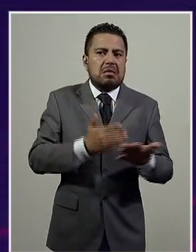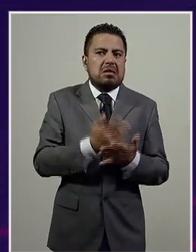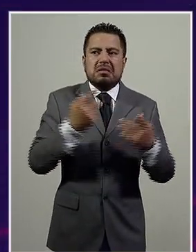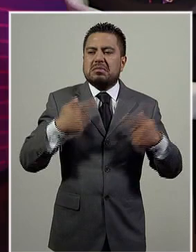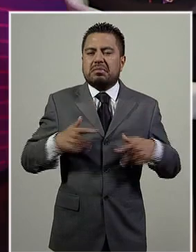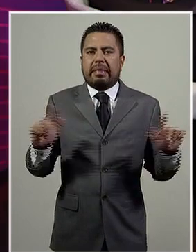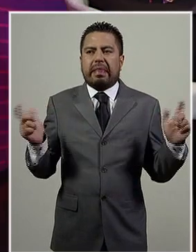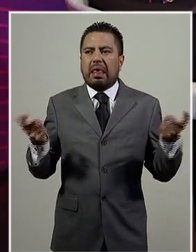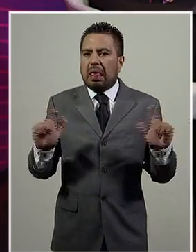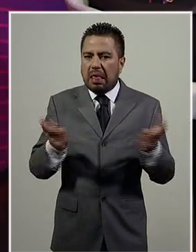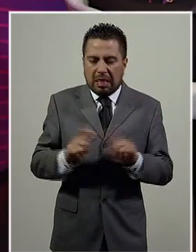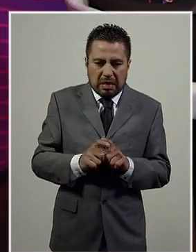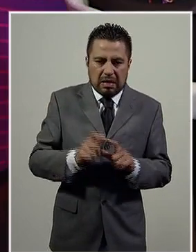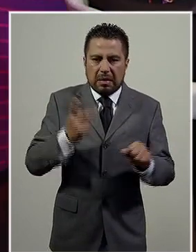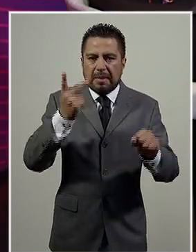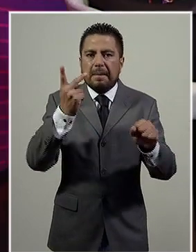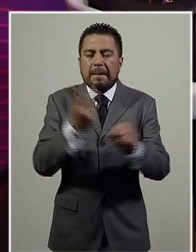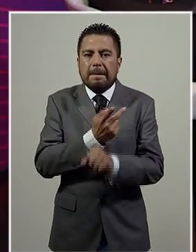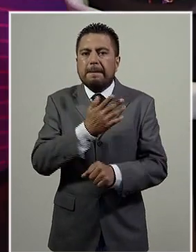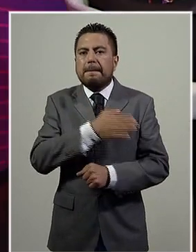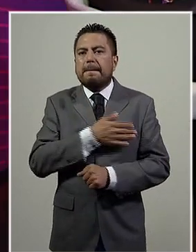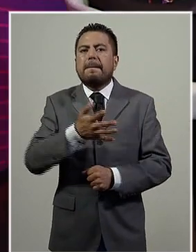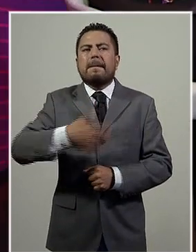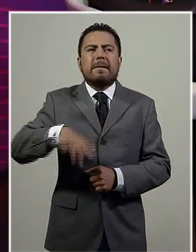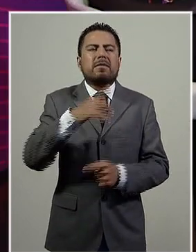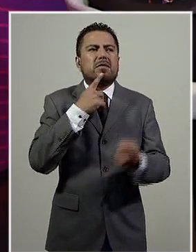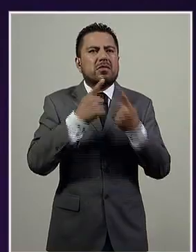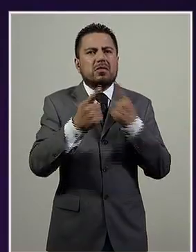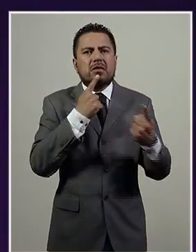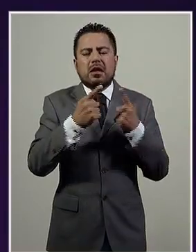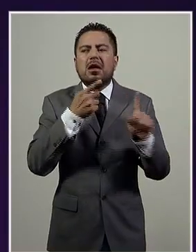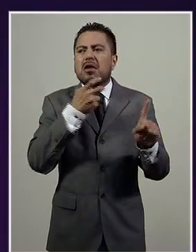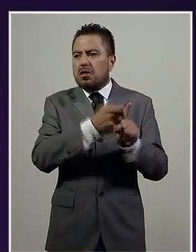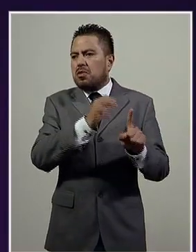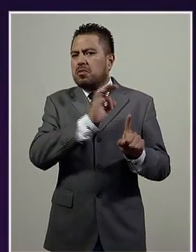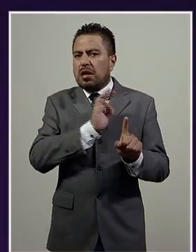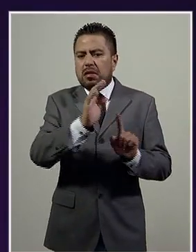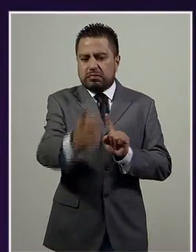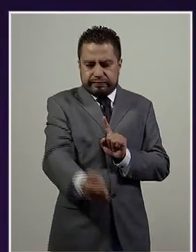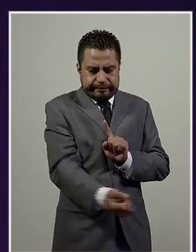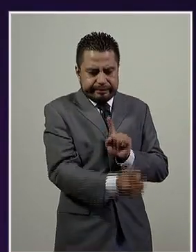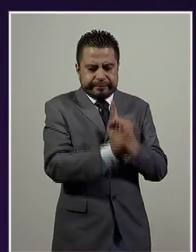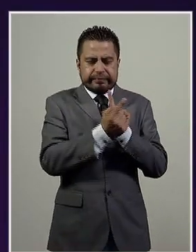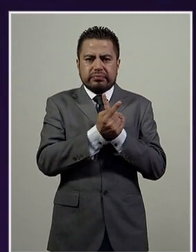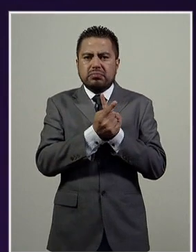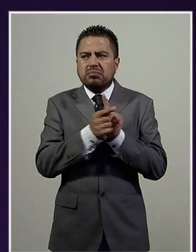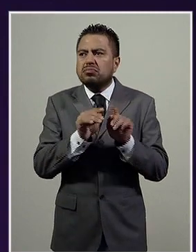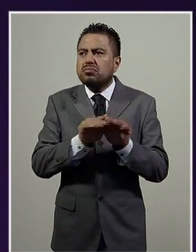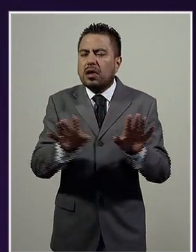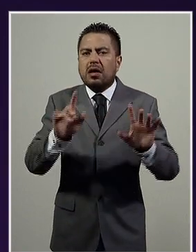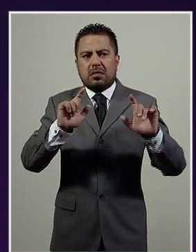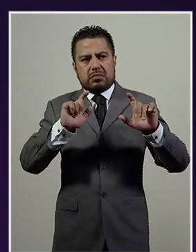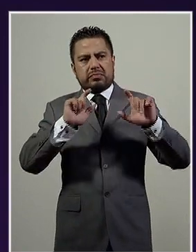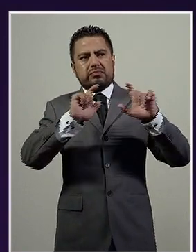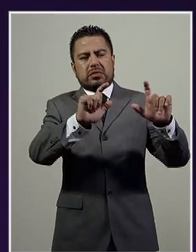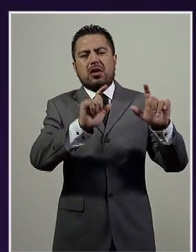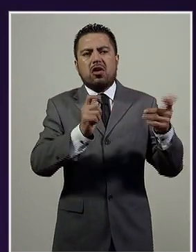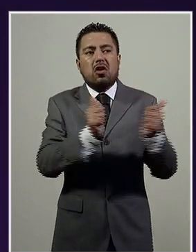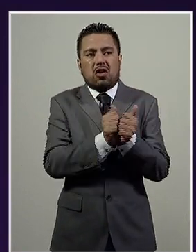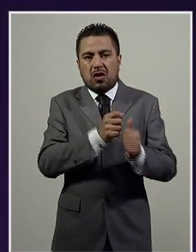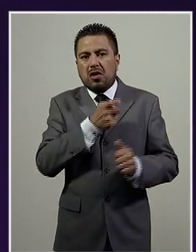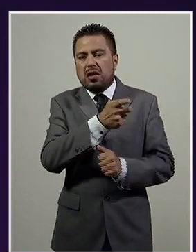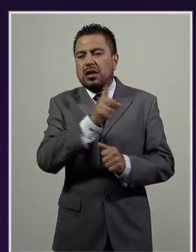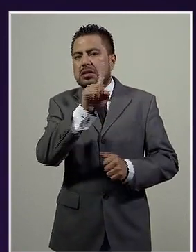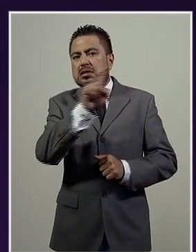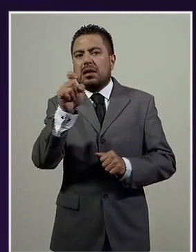iban. Sucede que, bueno, al buscar el diálogo, qué bueno que ellos también se acercaron, develamos una placa por allá con ellos, entraron